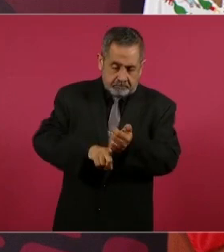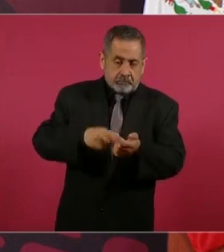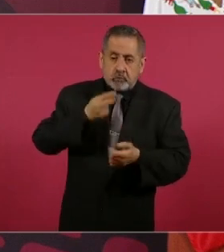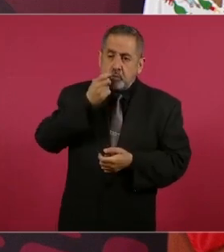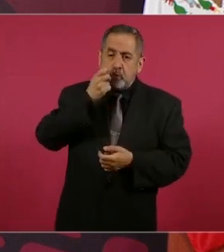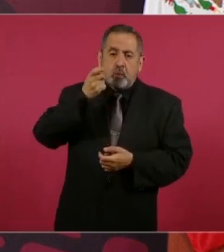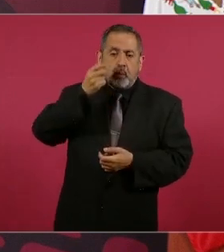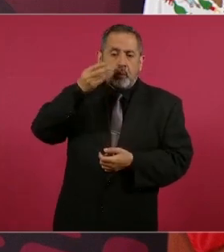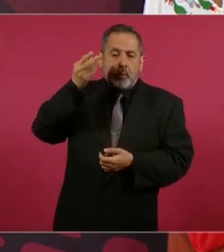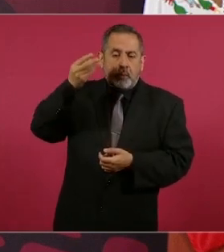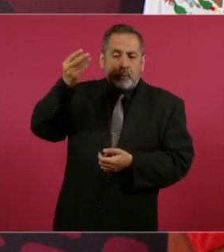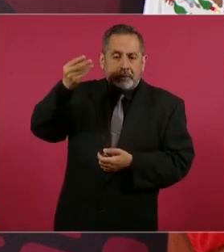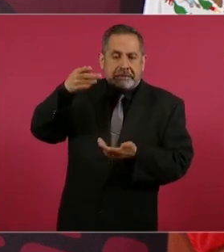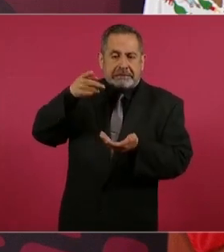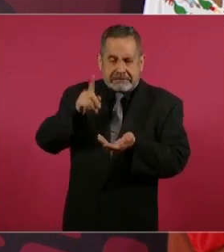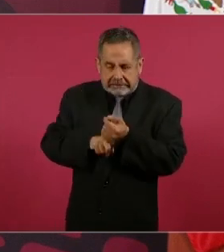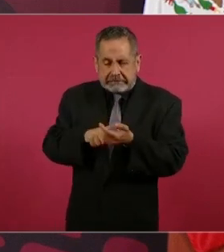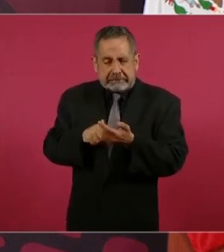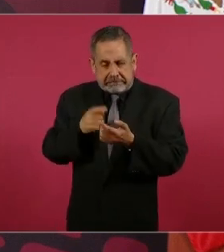vapeadores.